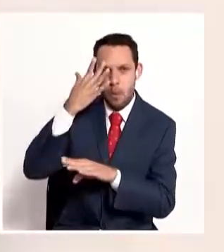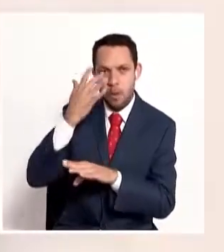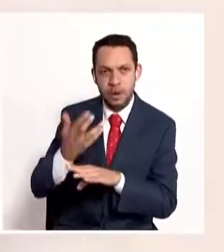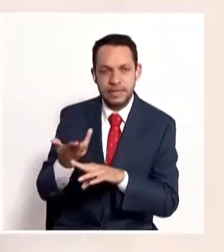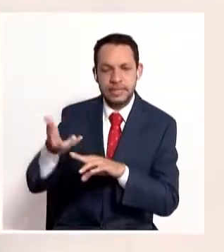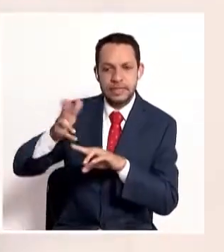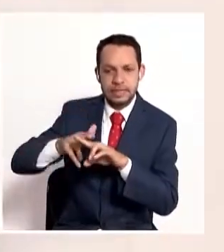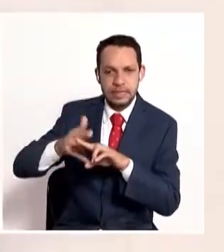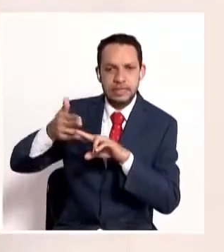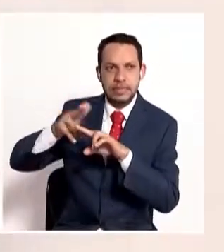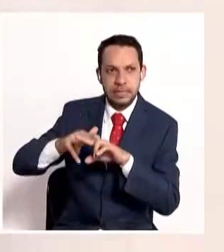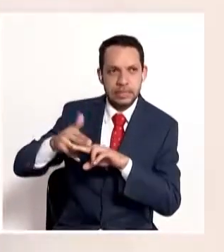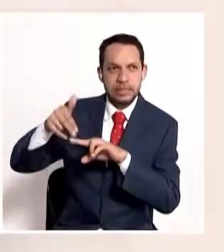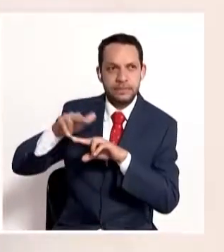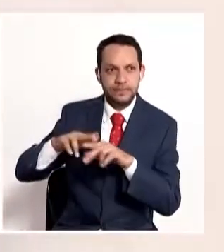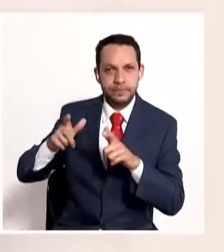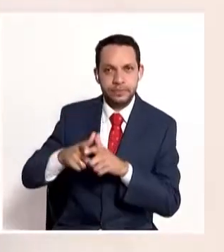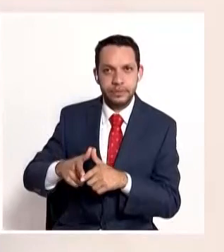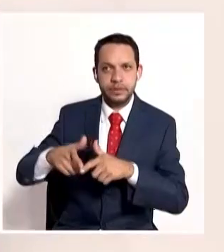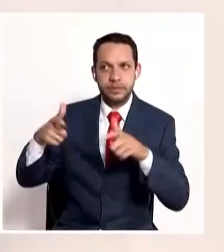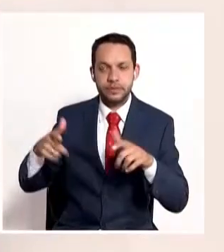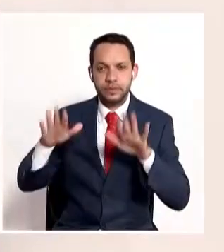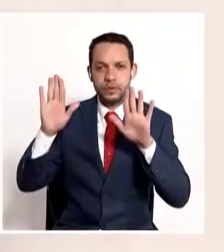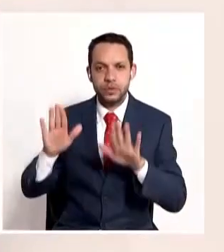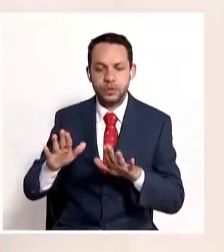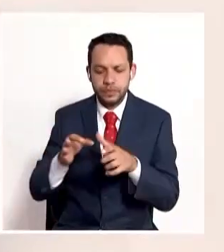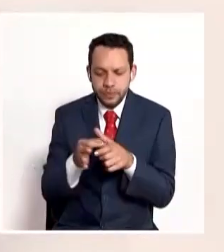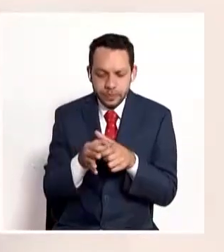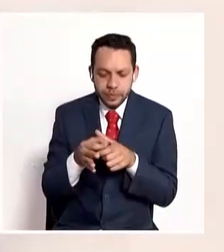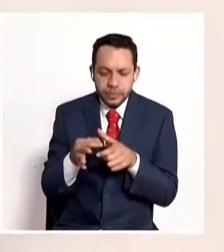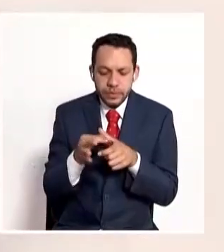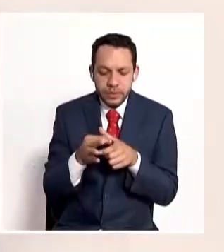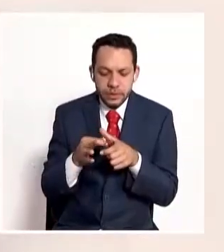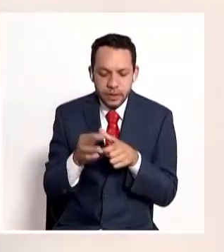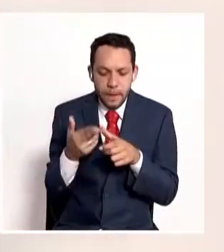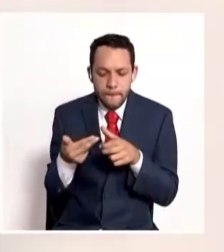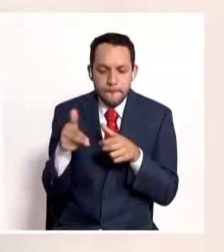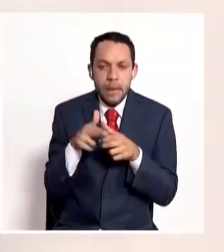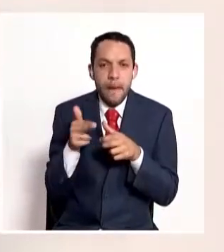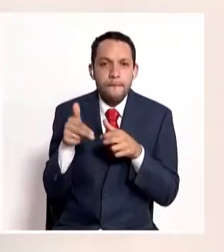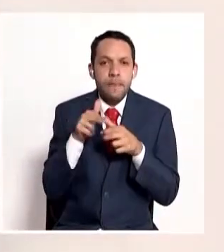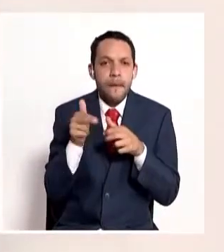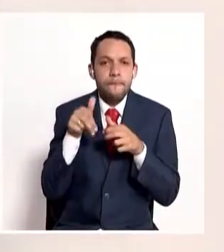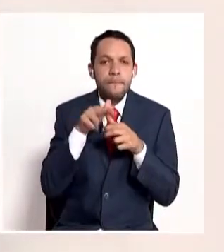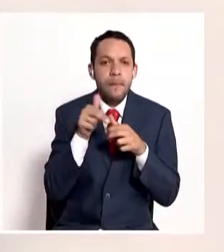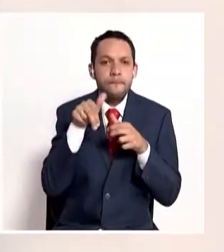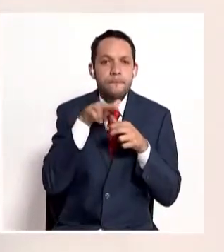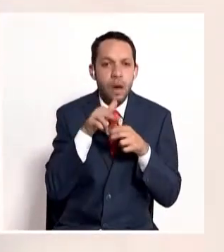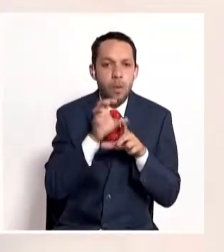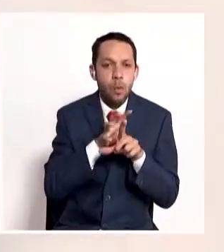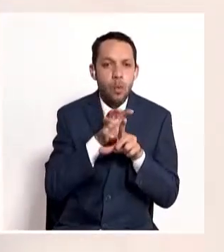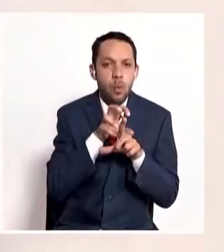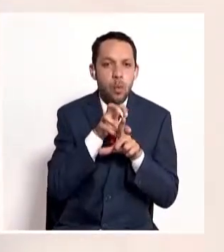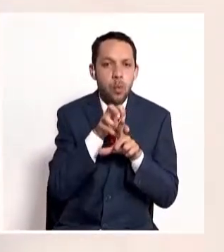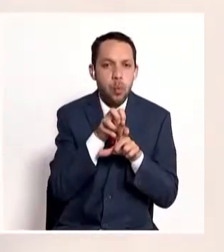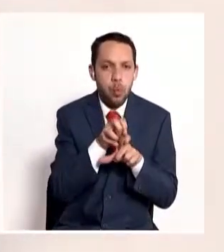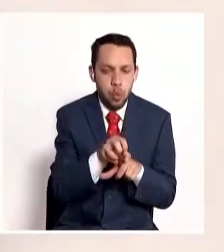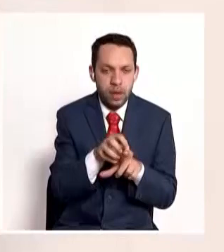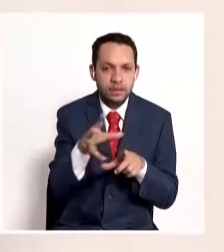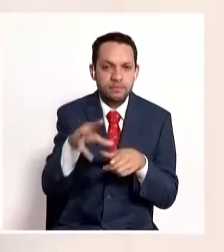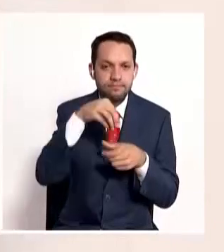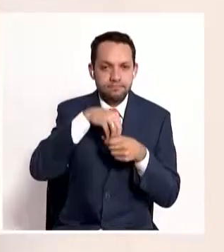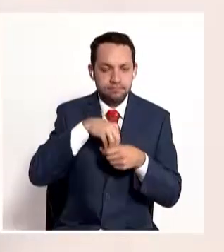más ácido úrico que se formen los cristales no es cierto esos cristales de ácido úrico que son los que generan el dolor